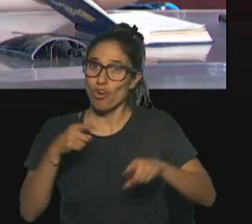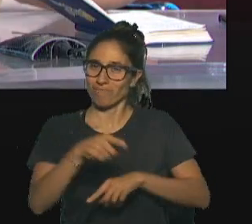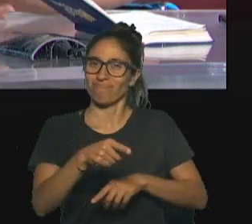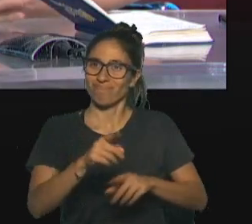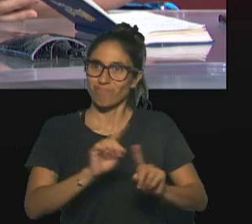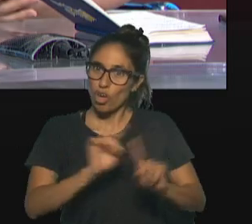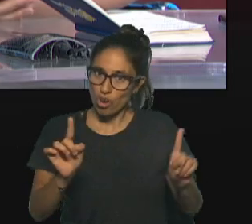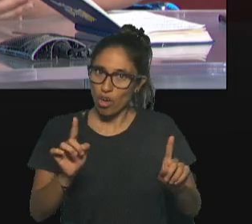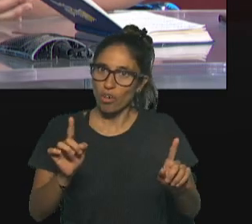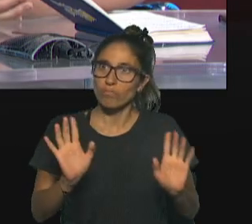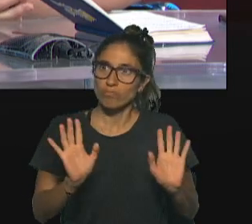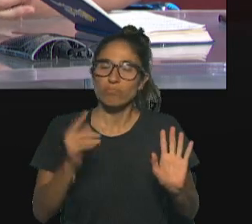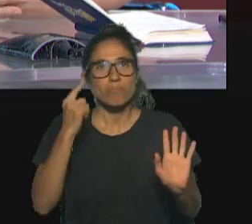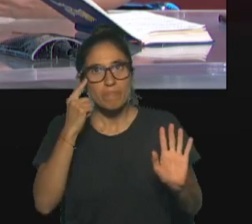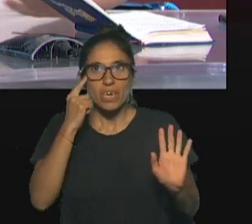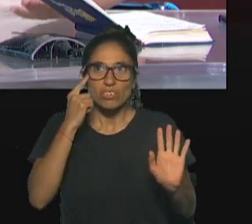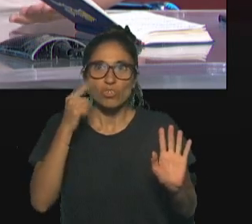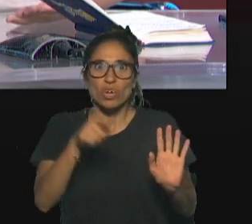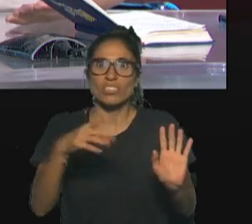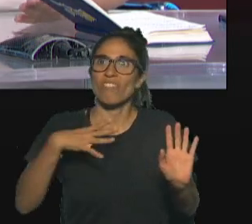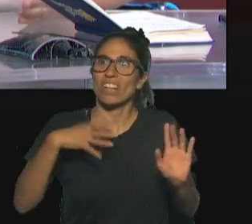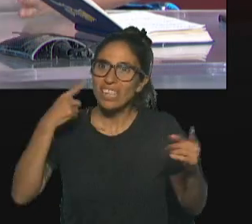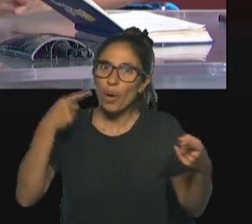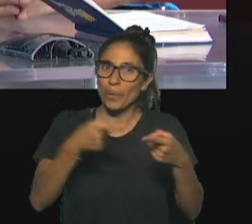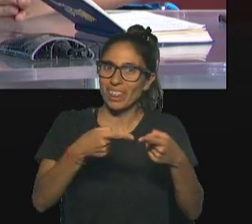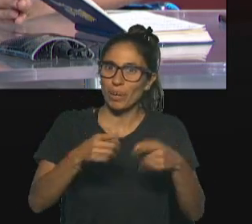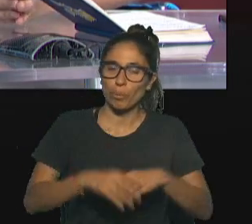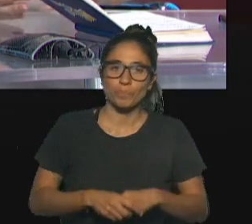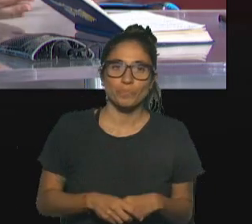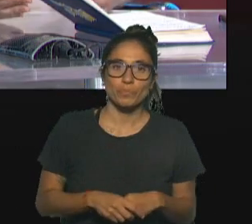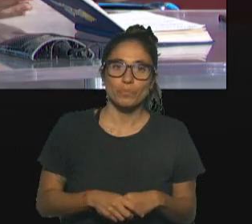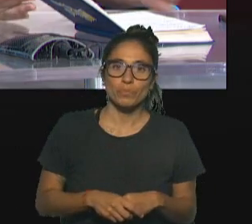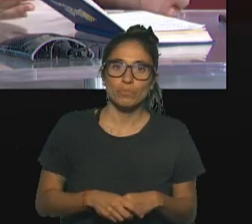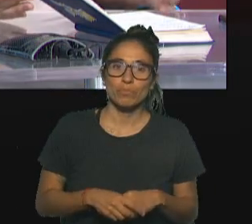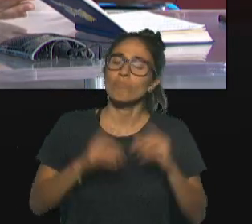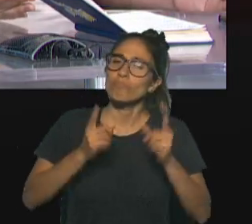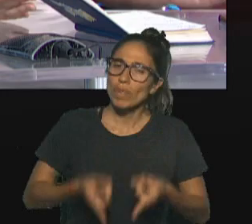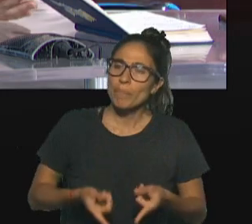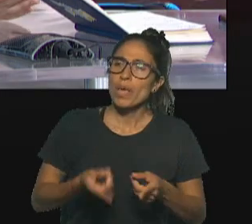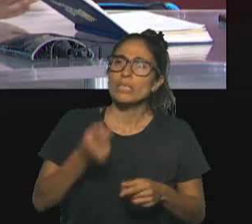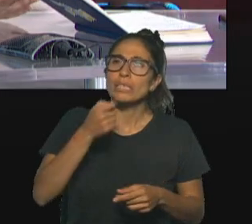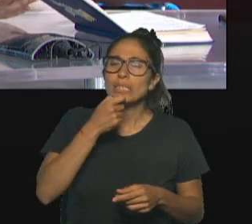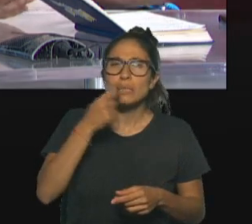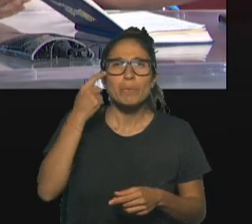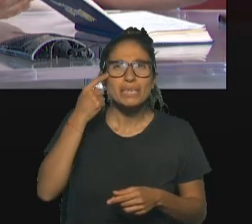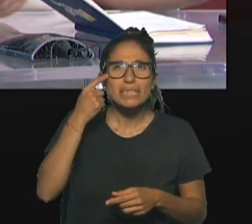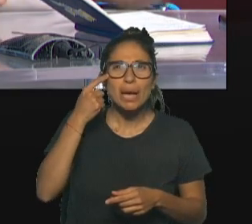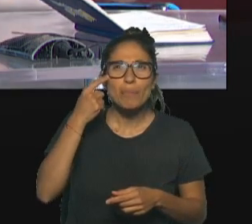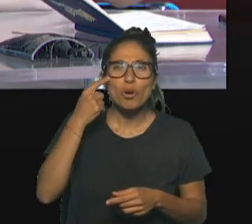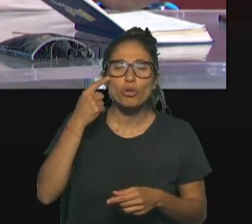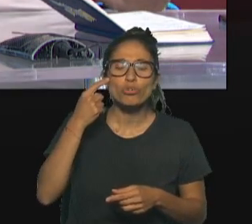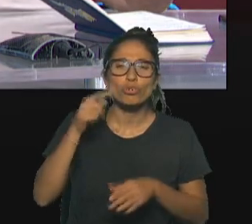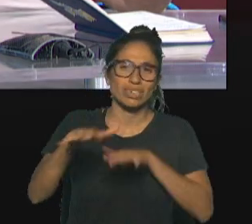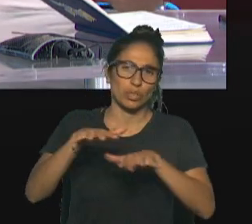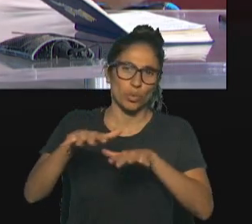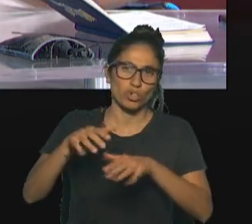uno de los cuestionamientos que surgen. Y por otro lado, Pablo, que si bien decíamos, hacíamos un repaso histórico de las situaciones en las que